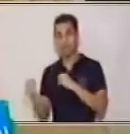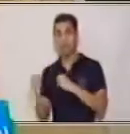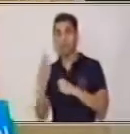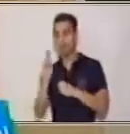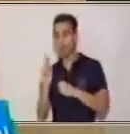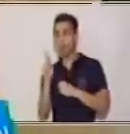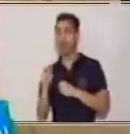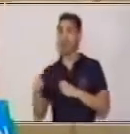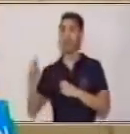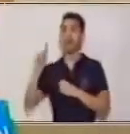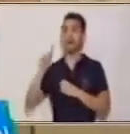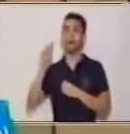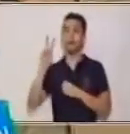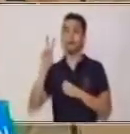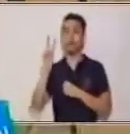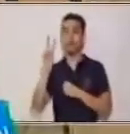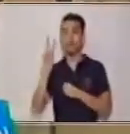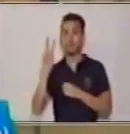Y al cuadrado.